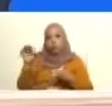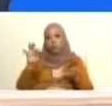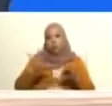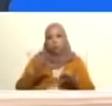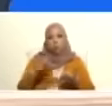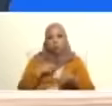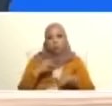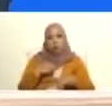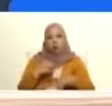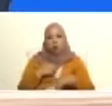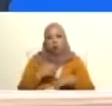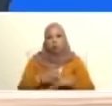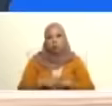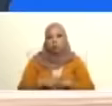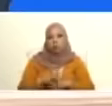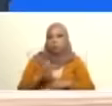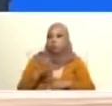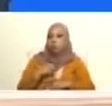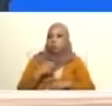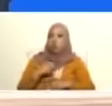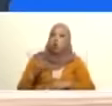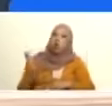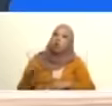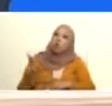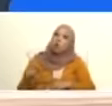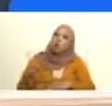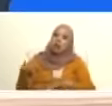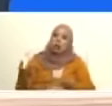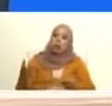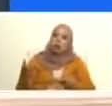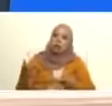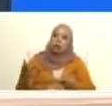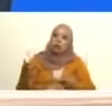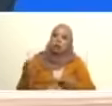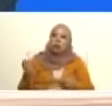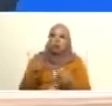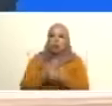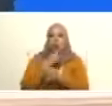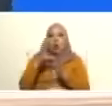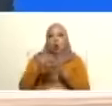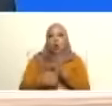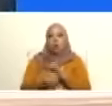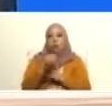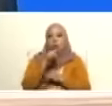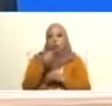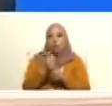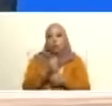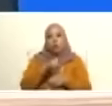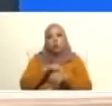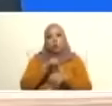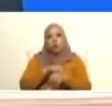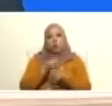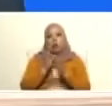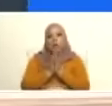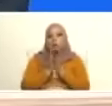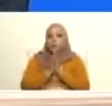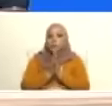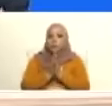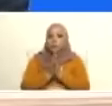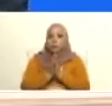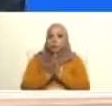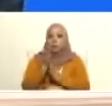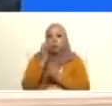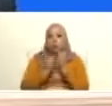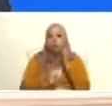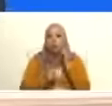podido ni podrán jamás quitarnos el Esequibo. Doctora. Y por